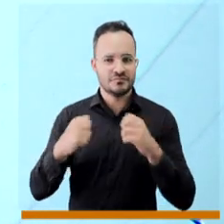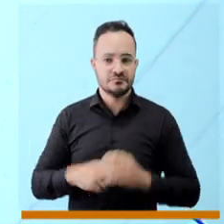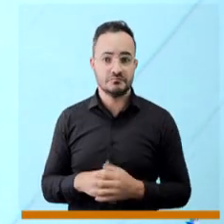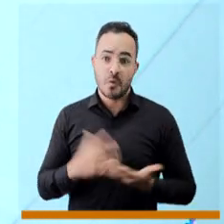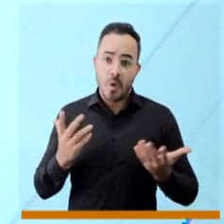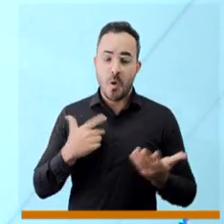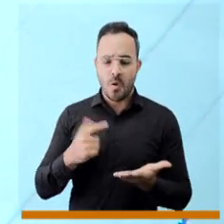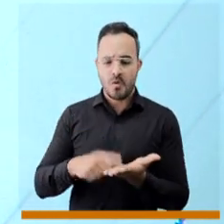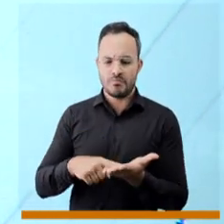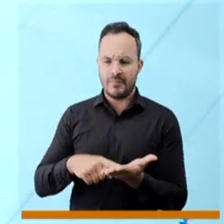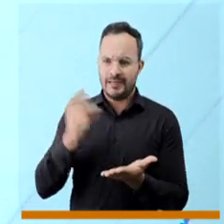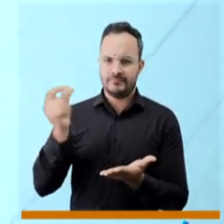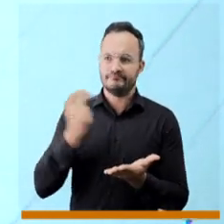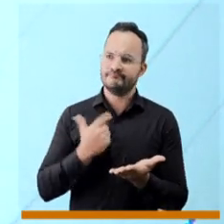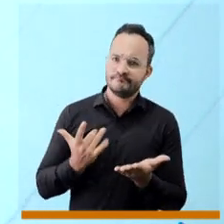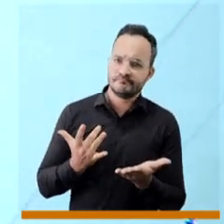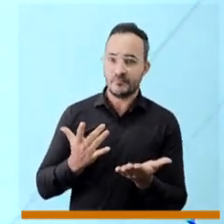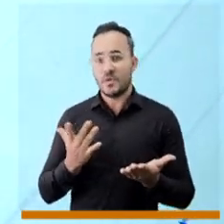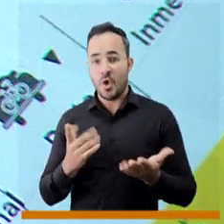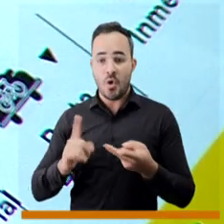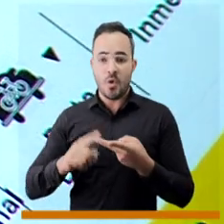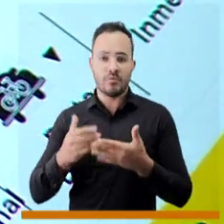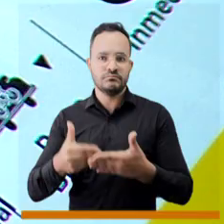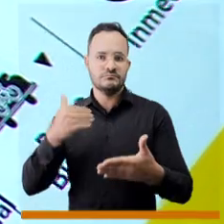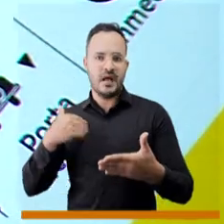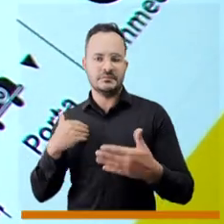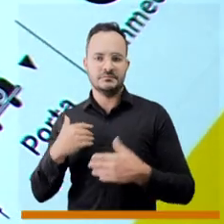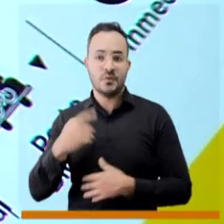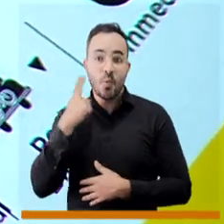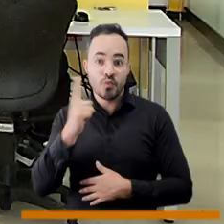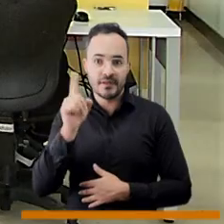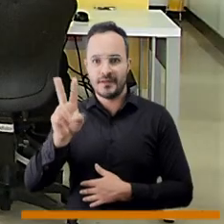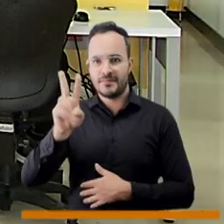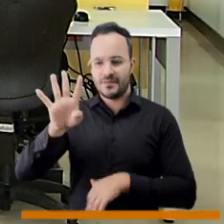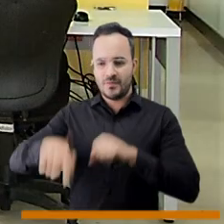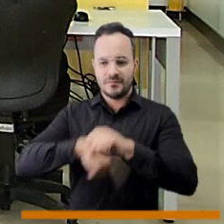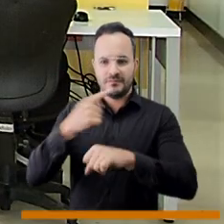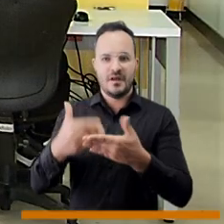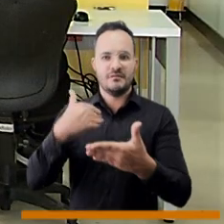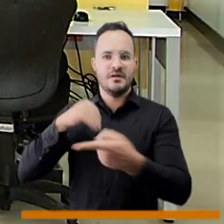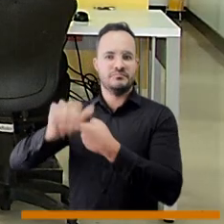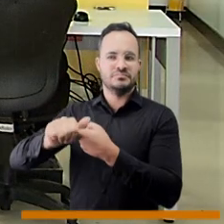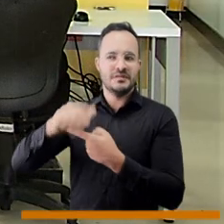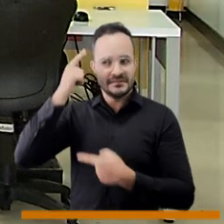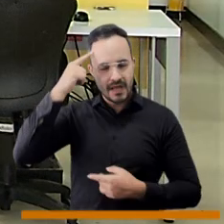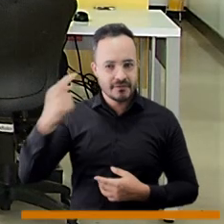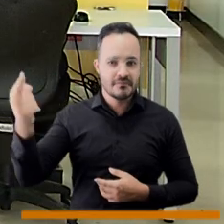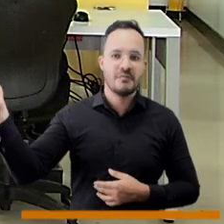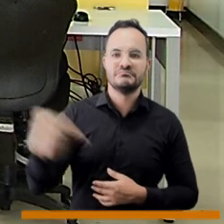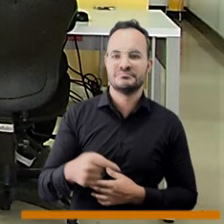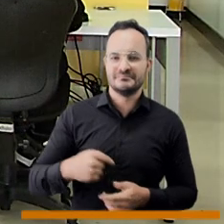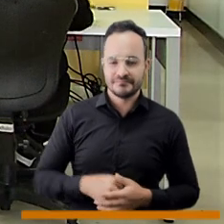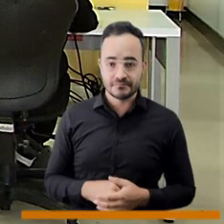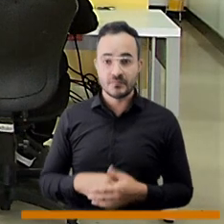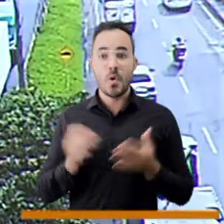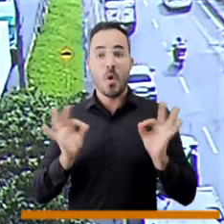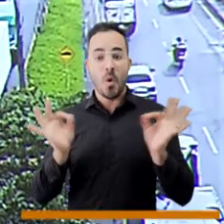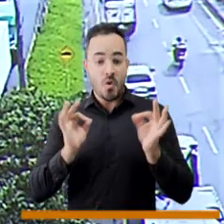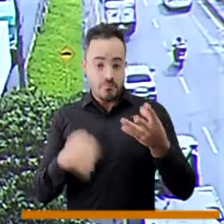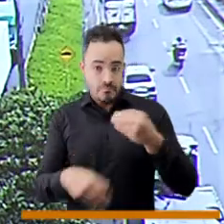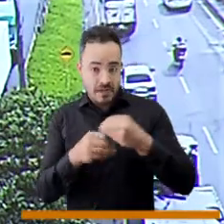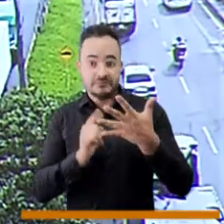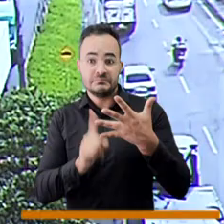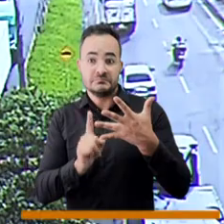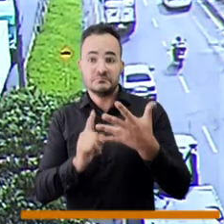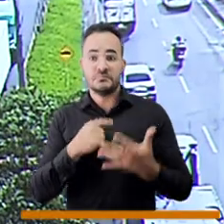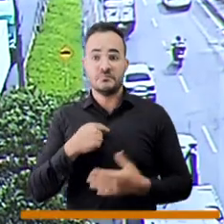pedirlo de manera inmediata o puedes reservar tu taxi con 24 horas de anticipación. Adicional, te ofrecemos que puedes seleccionar tu